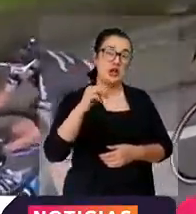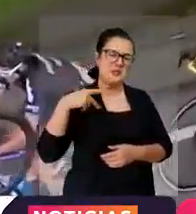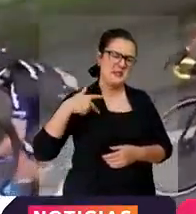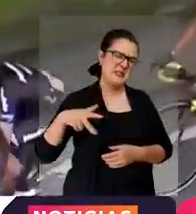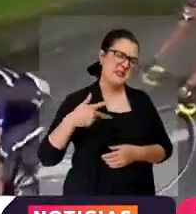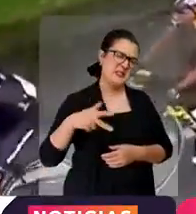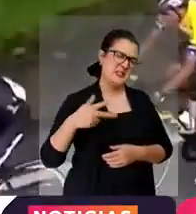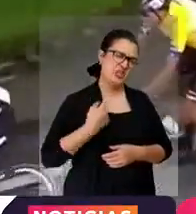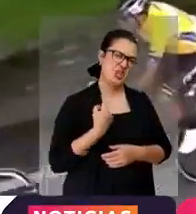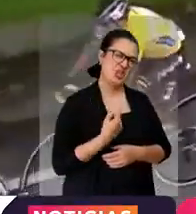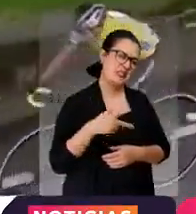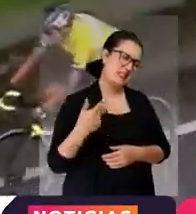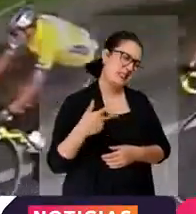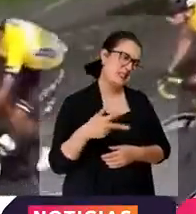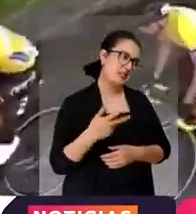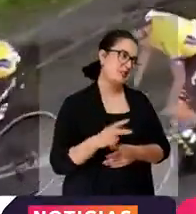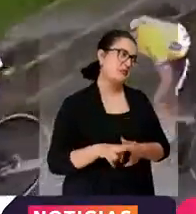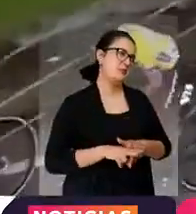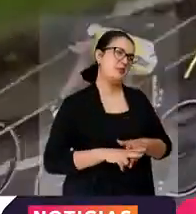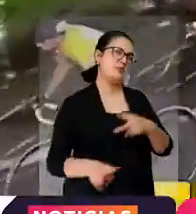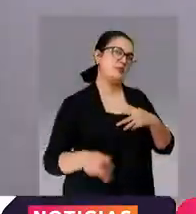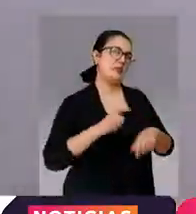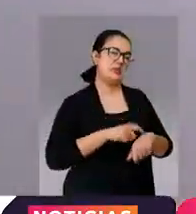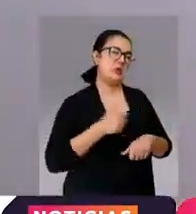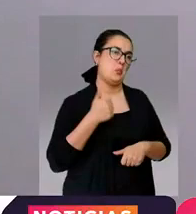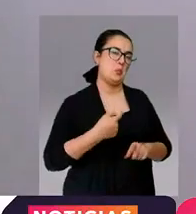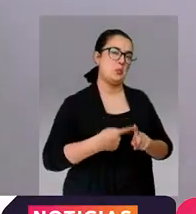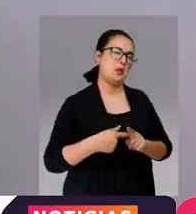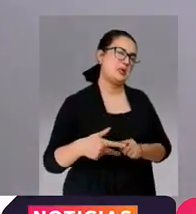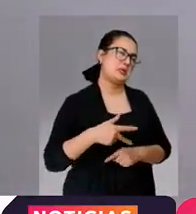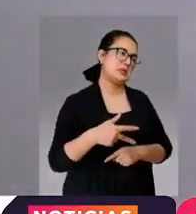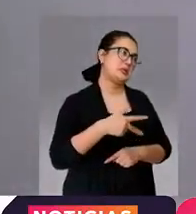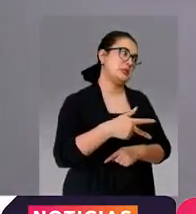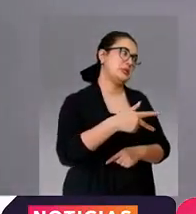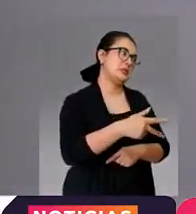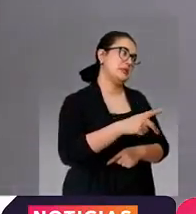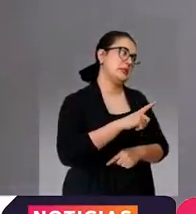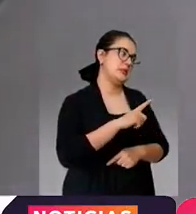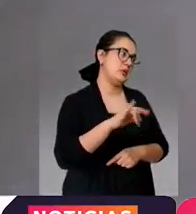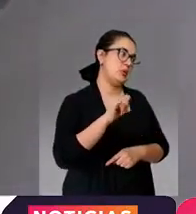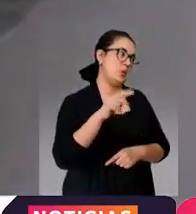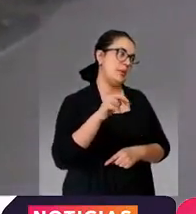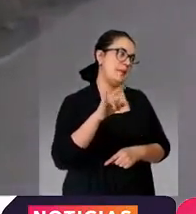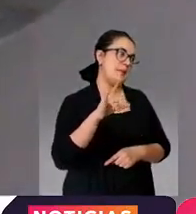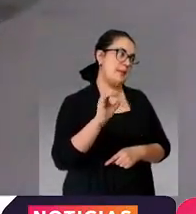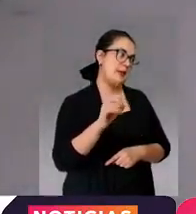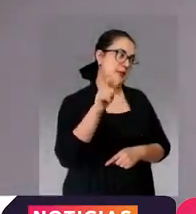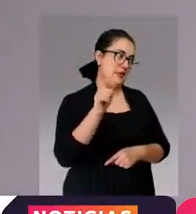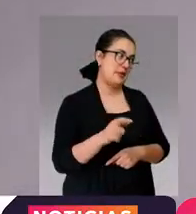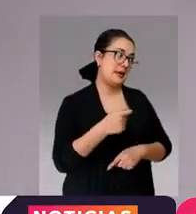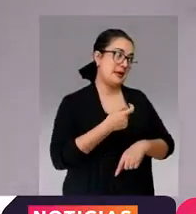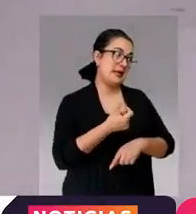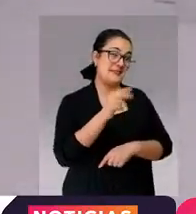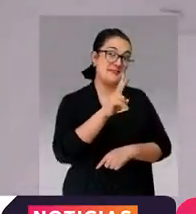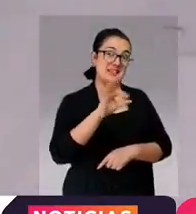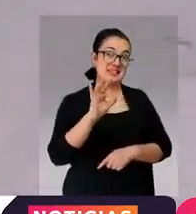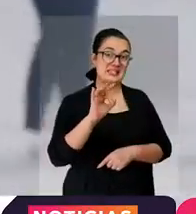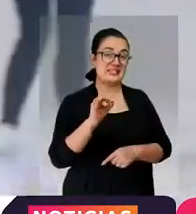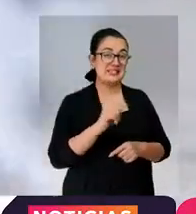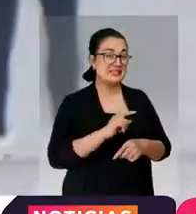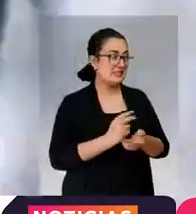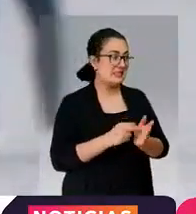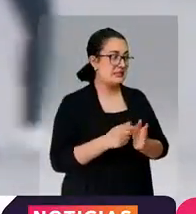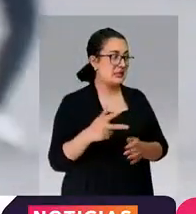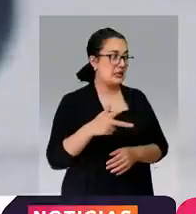una muy buena diferencia de tiempo sobre el grupo de favoritos liderado por Juan Pablo Suárez. Faltando 23 kilómetros, Shalaput tuvo un despiste,